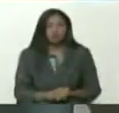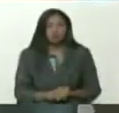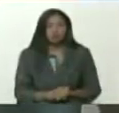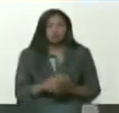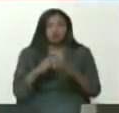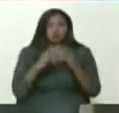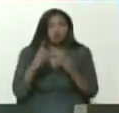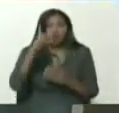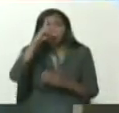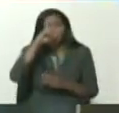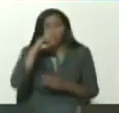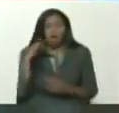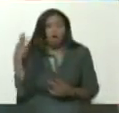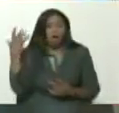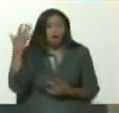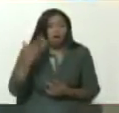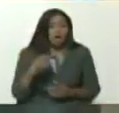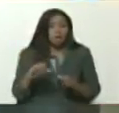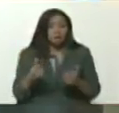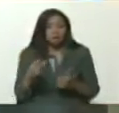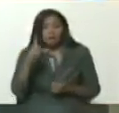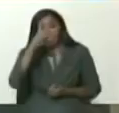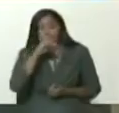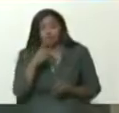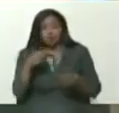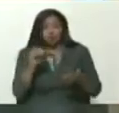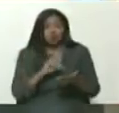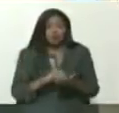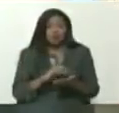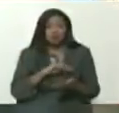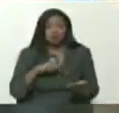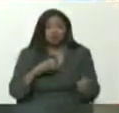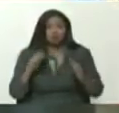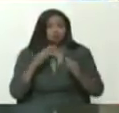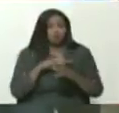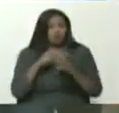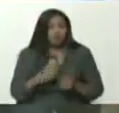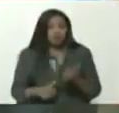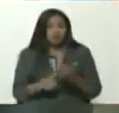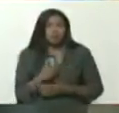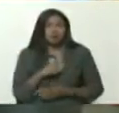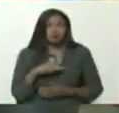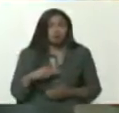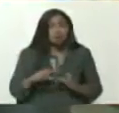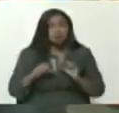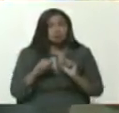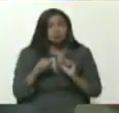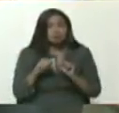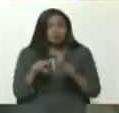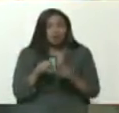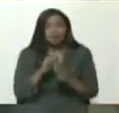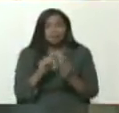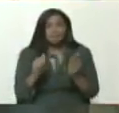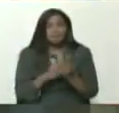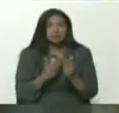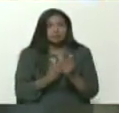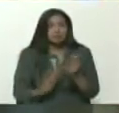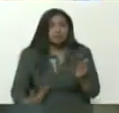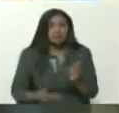año. Ahorita porque arranca el año, le damos con todo, pero debe ser continuo, vicepresidenta Delcy